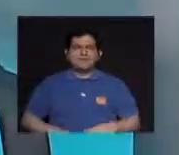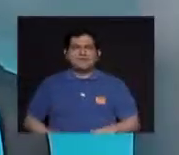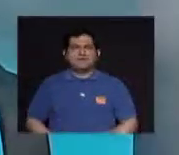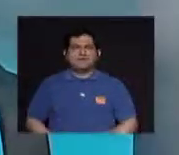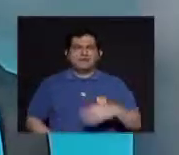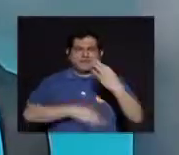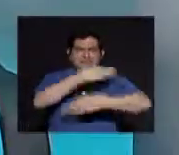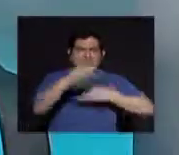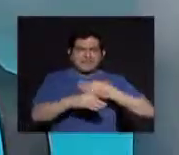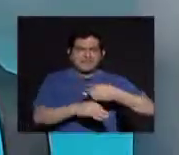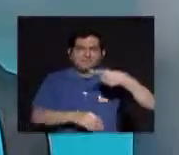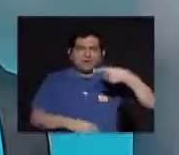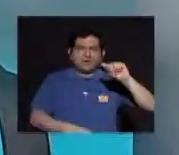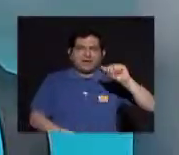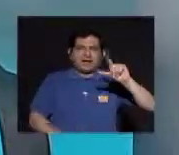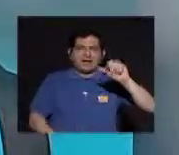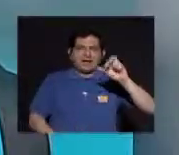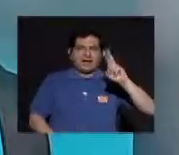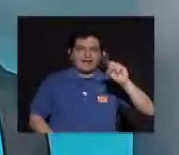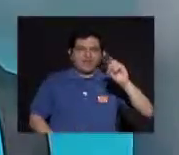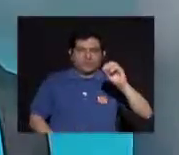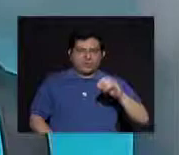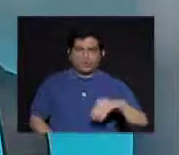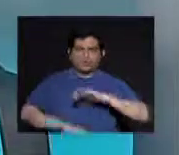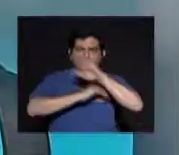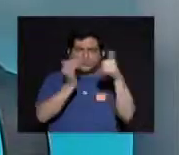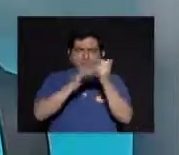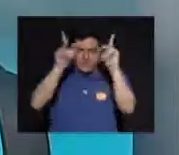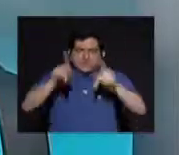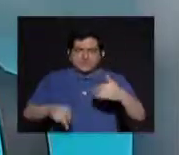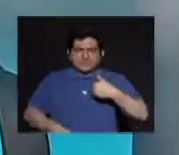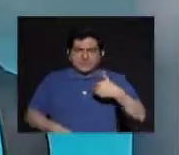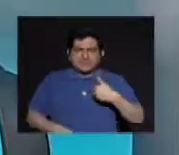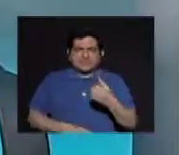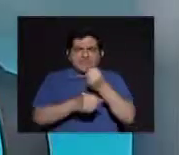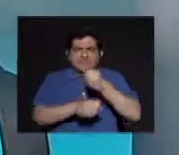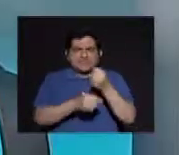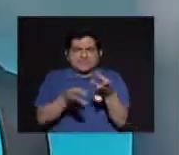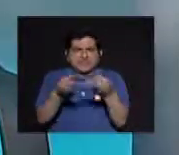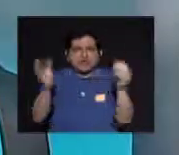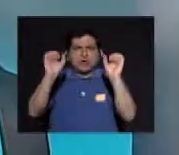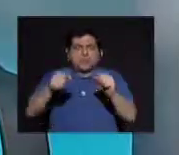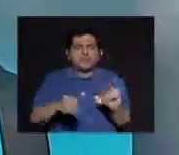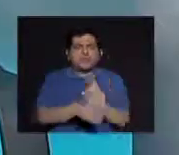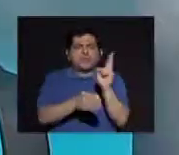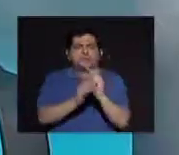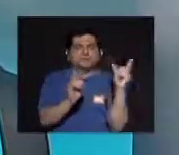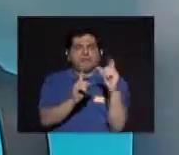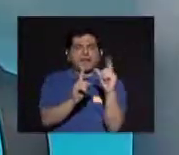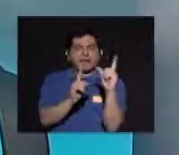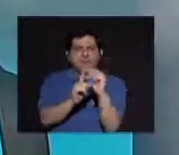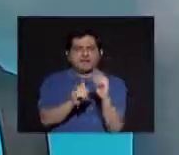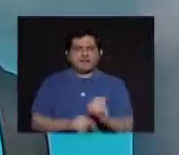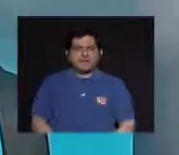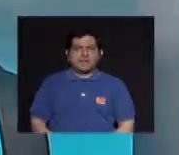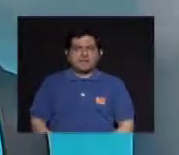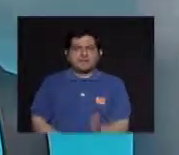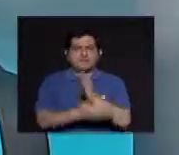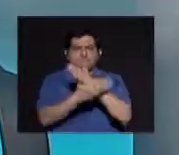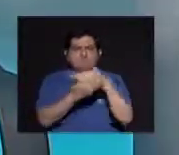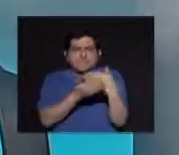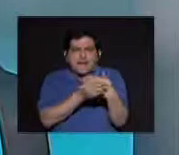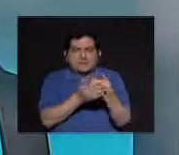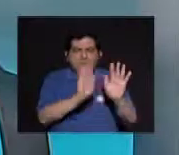digamos, de los grandes estudios que ponen a disposición de toda la gente que tenga una producción el hecho de poder